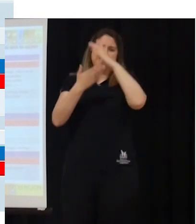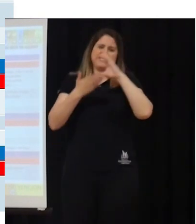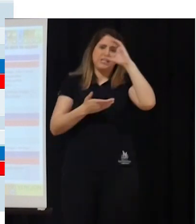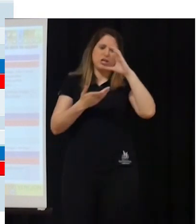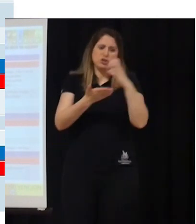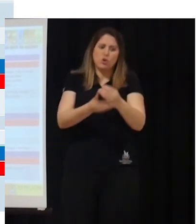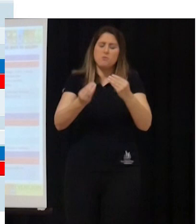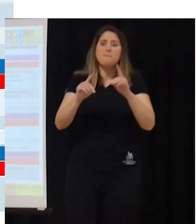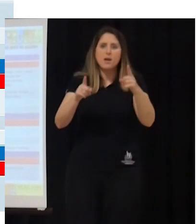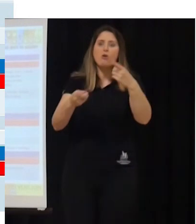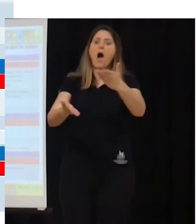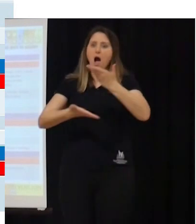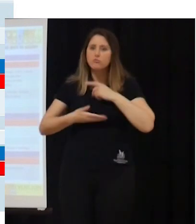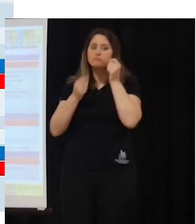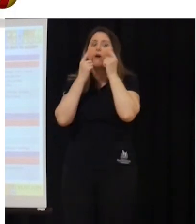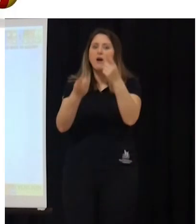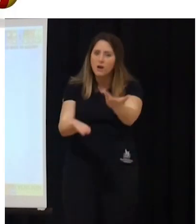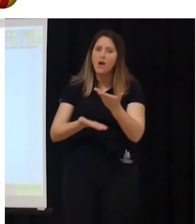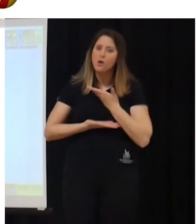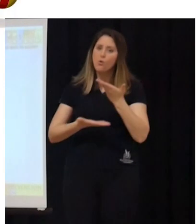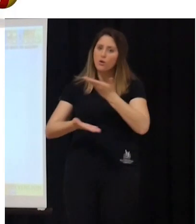nos ayuda.